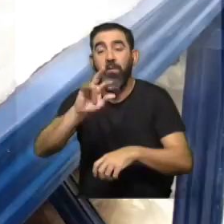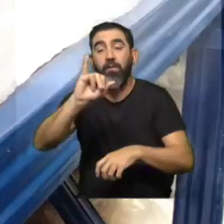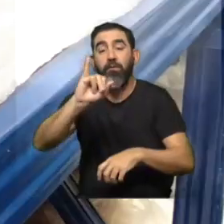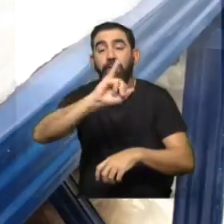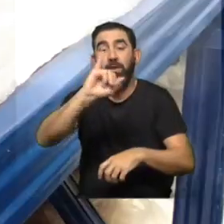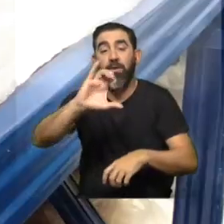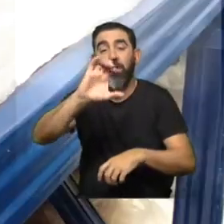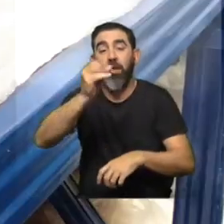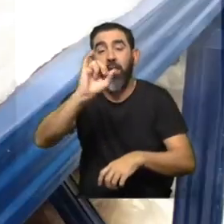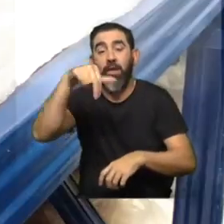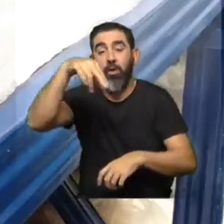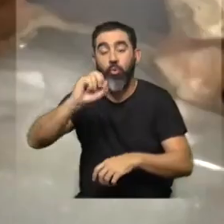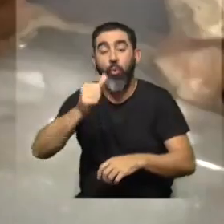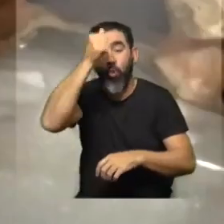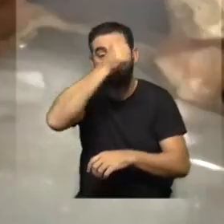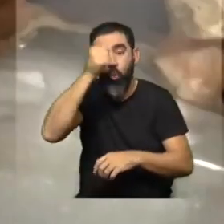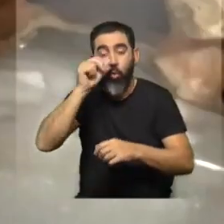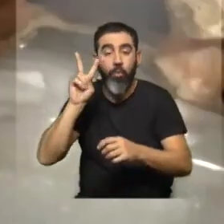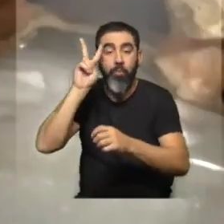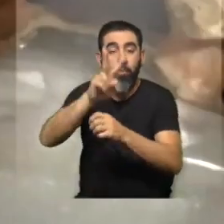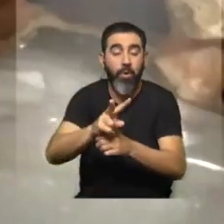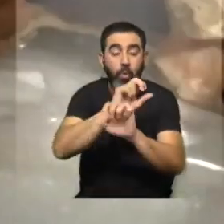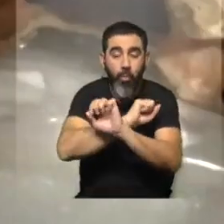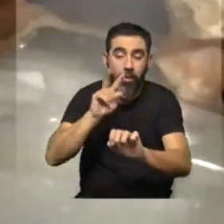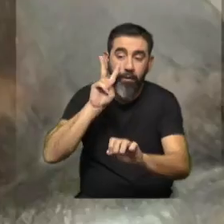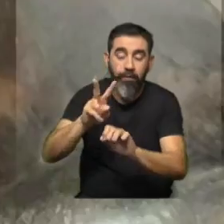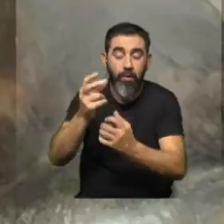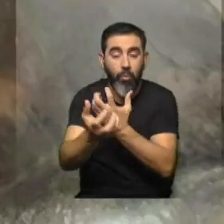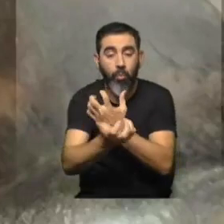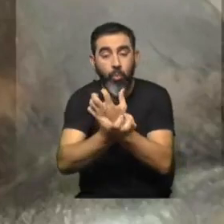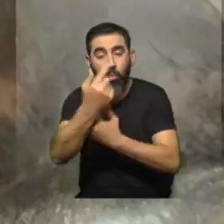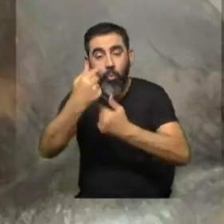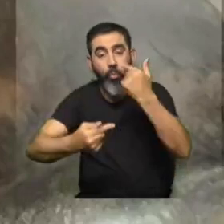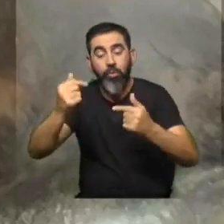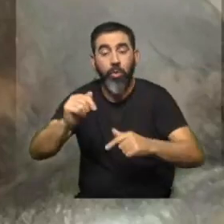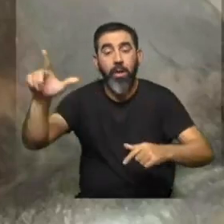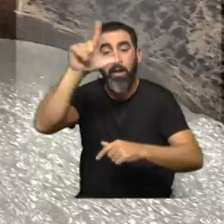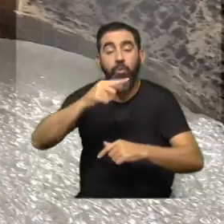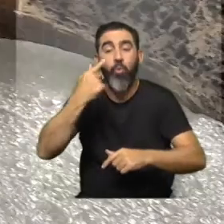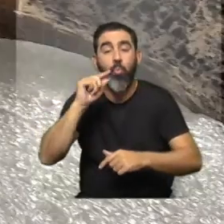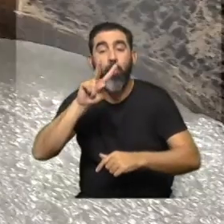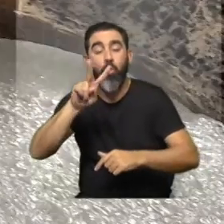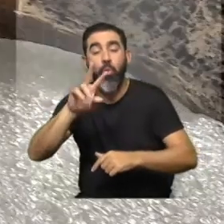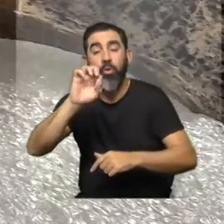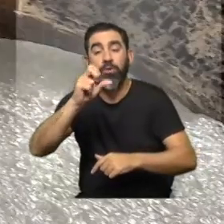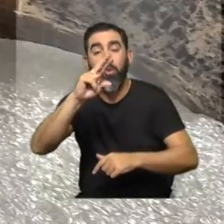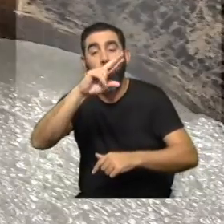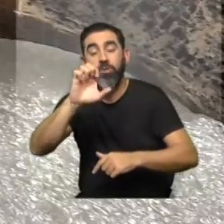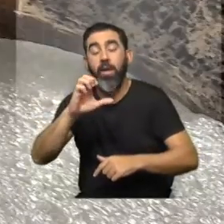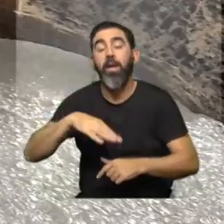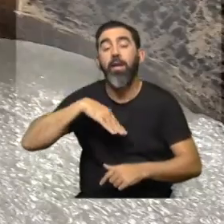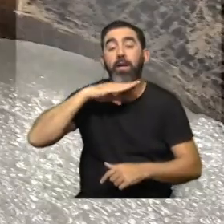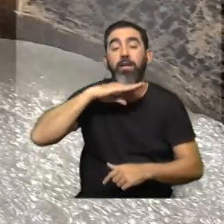El domingo se podrá visitar la colección paleontológica en el predio del Liceo número 2 de Sauce,